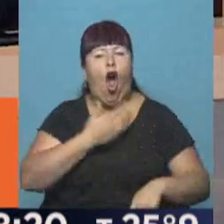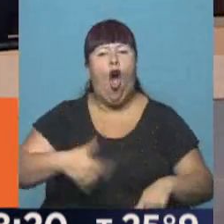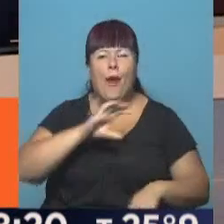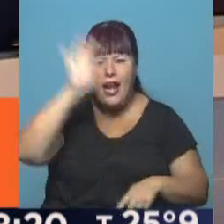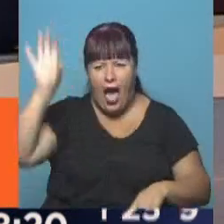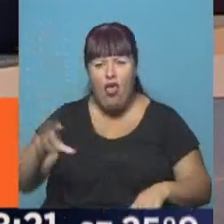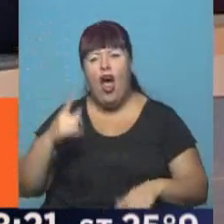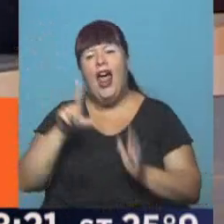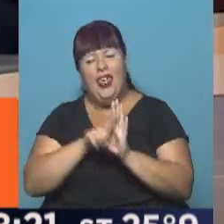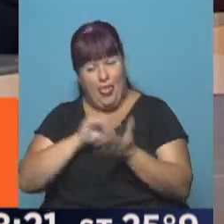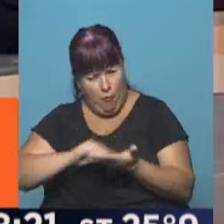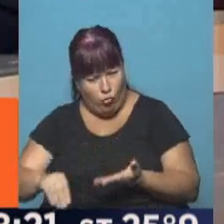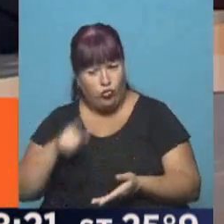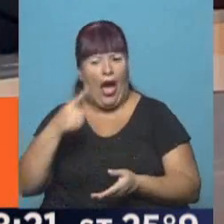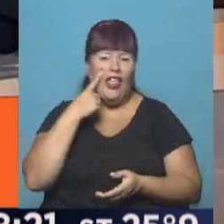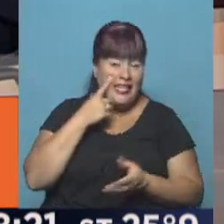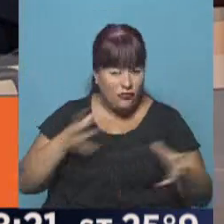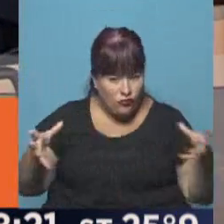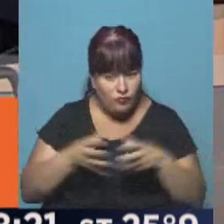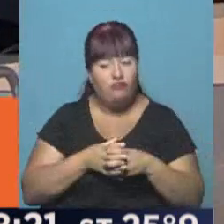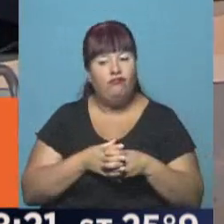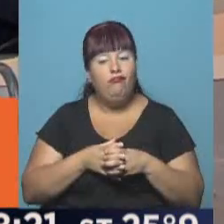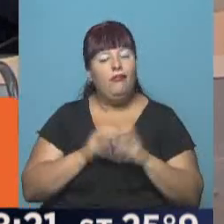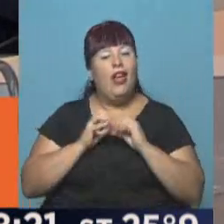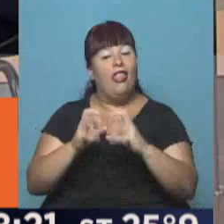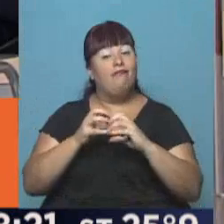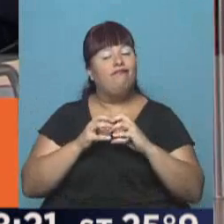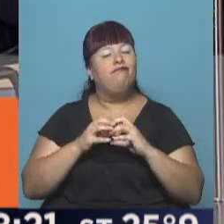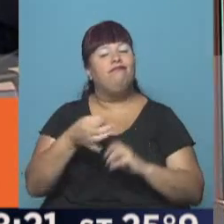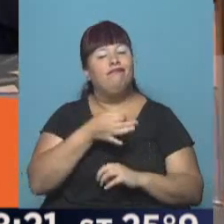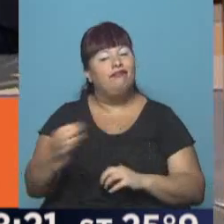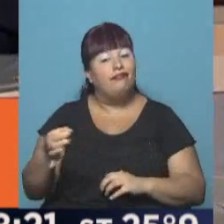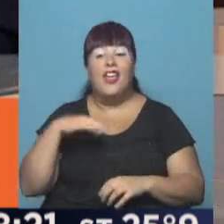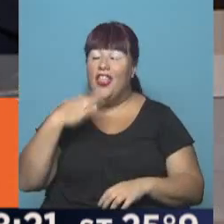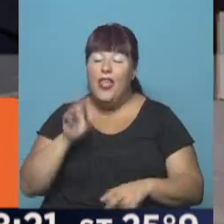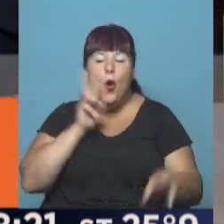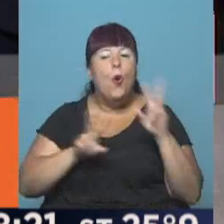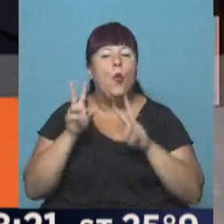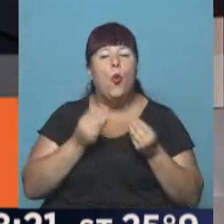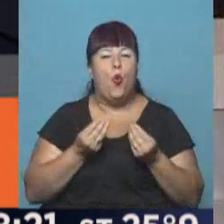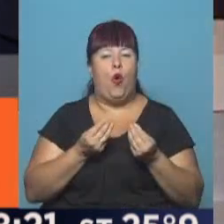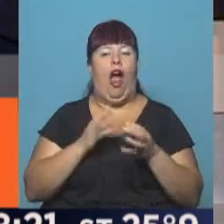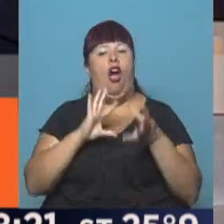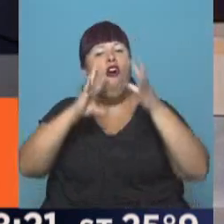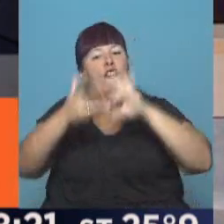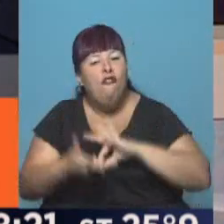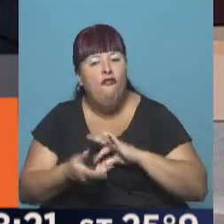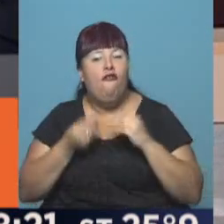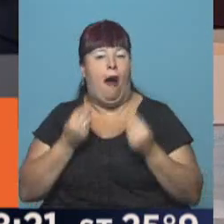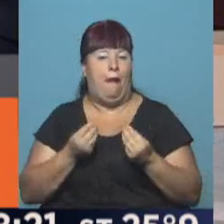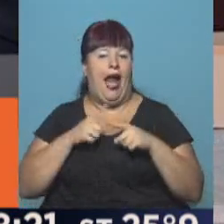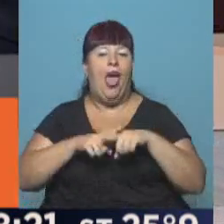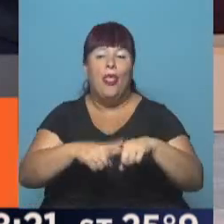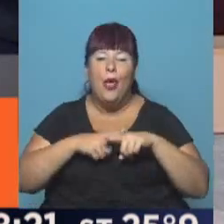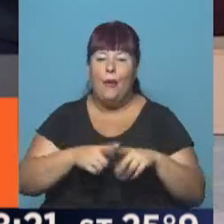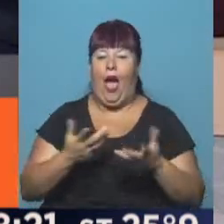gobernadores, un montón de legisladores, un montón de intendentes, se da en un debate que efectivamente teníamos que encontrar la manera de